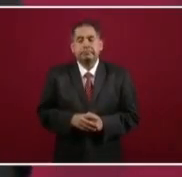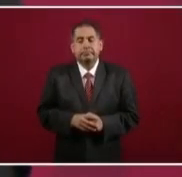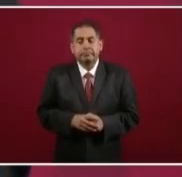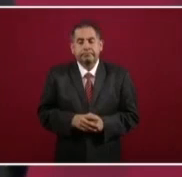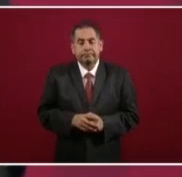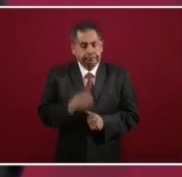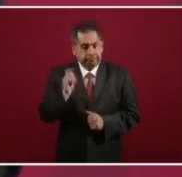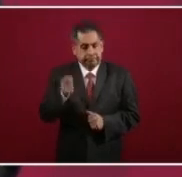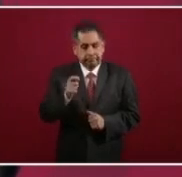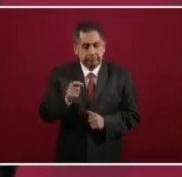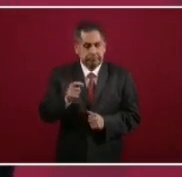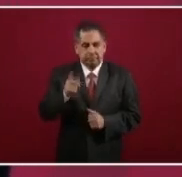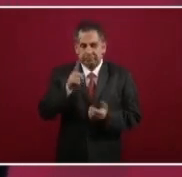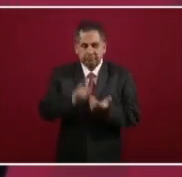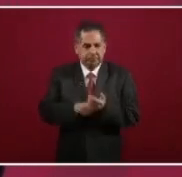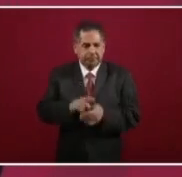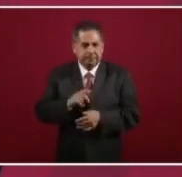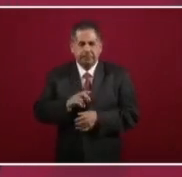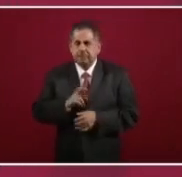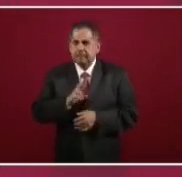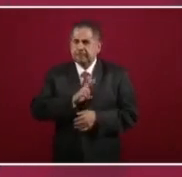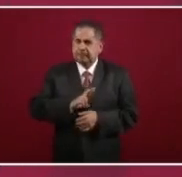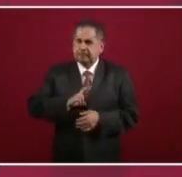se genera la odio